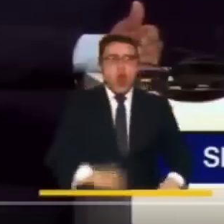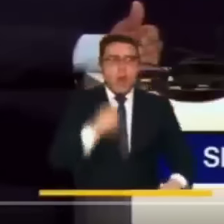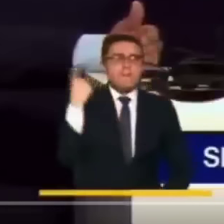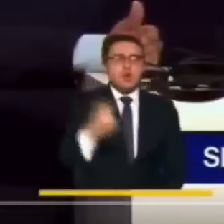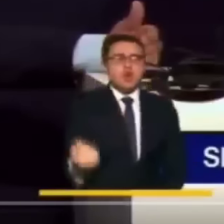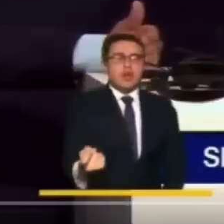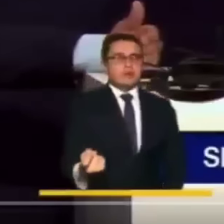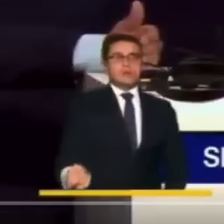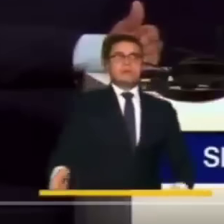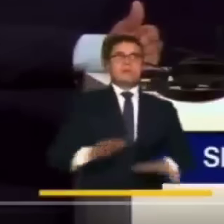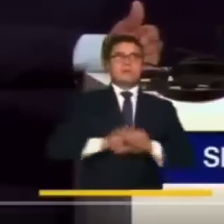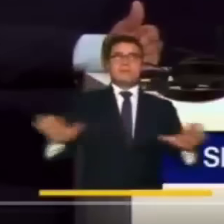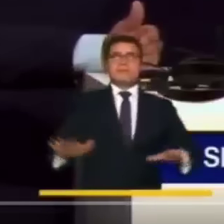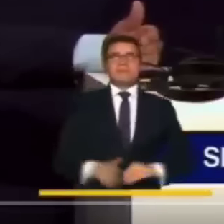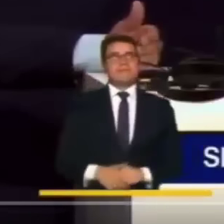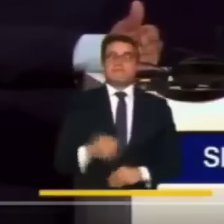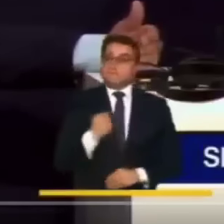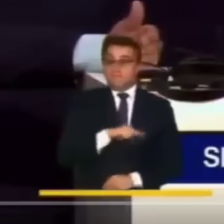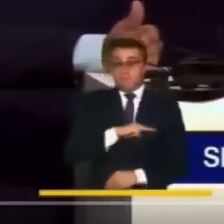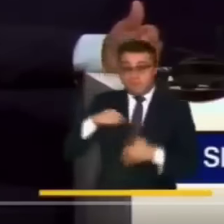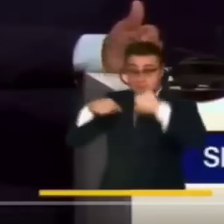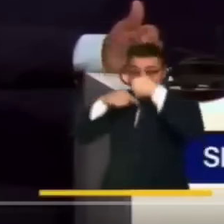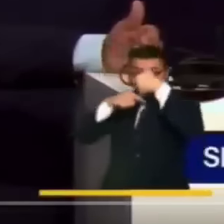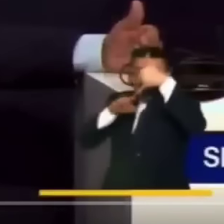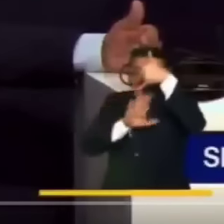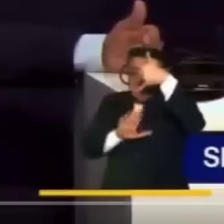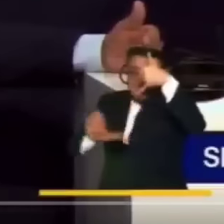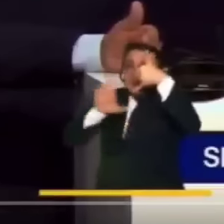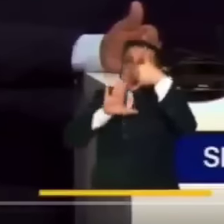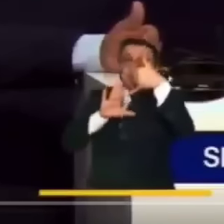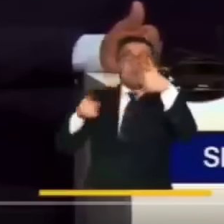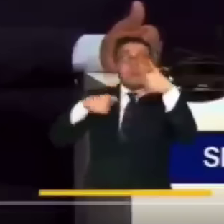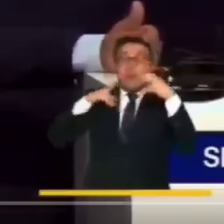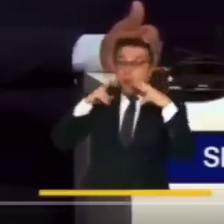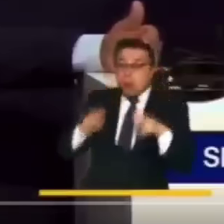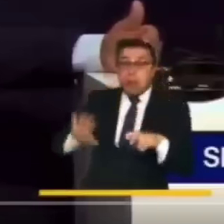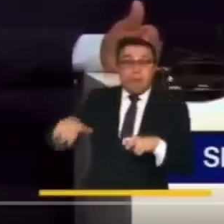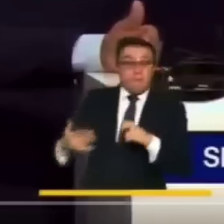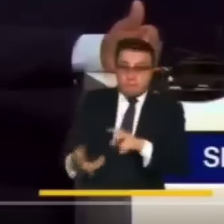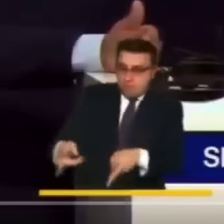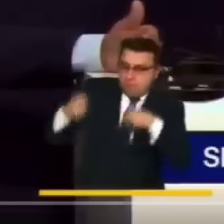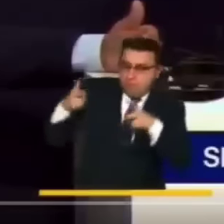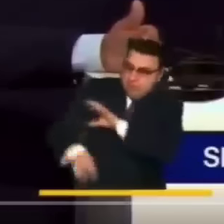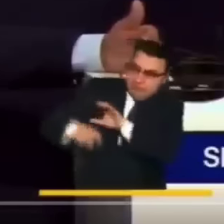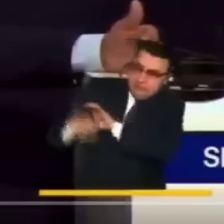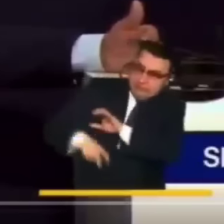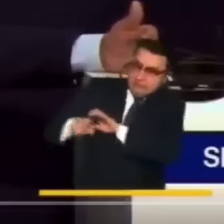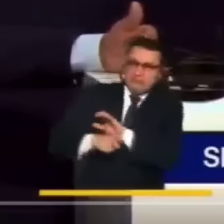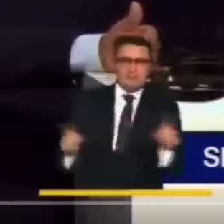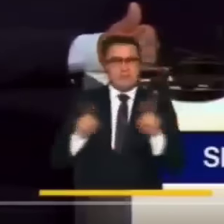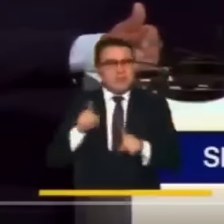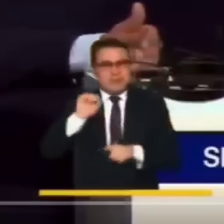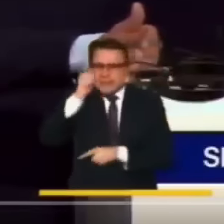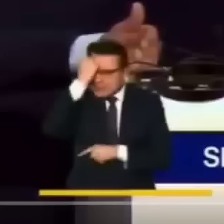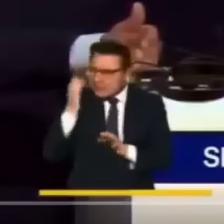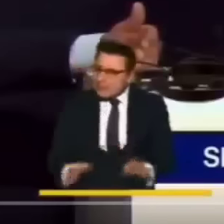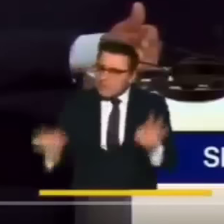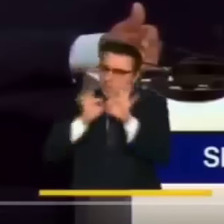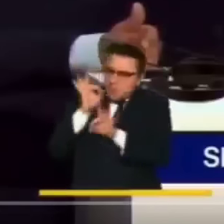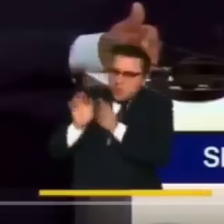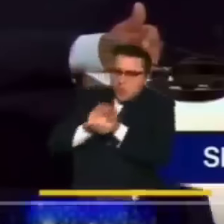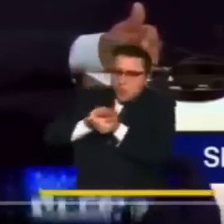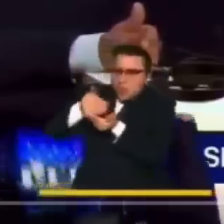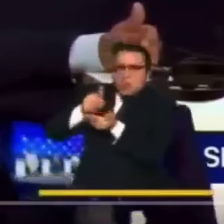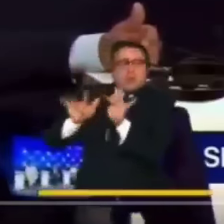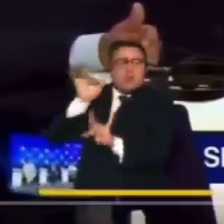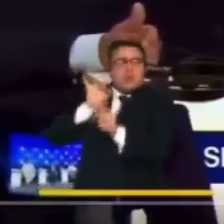queremos más explotación petrolera en la selva amazónica. Si no hay exploración, no hay explotación. La selva amazónica vale más que el petróleo que está allí dentro. Es